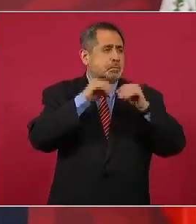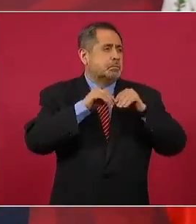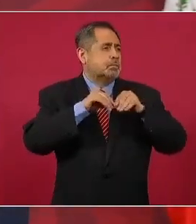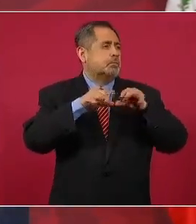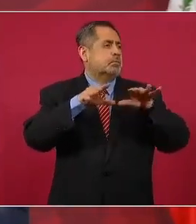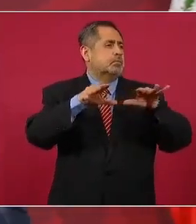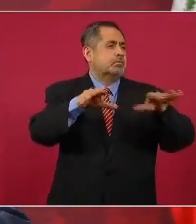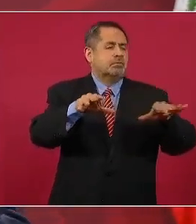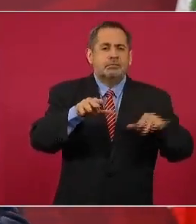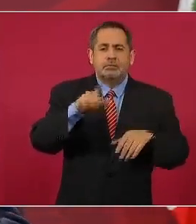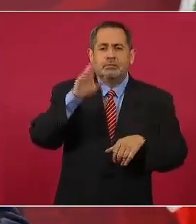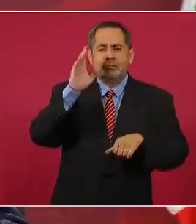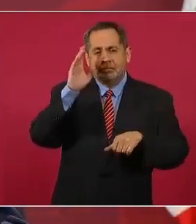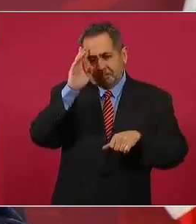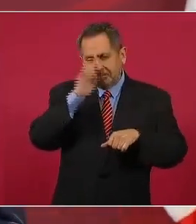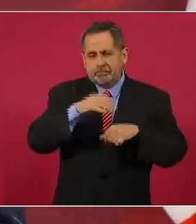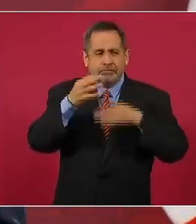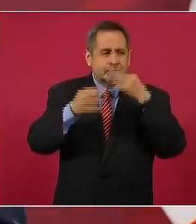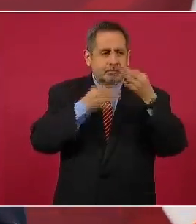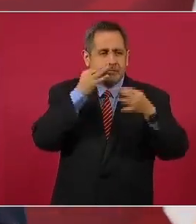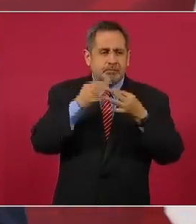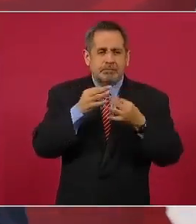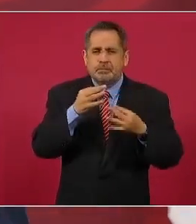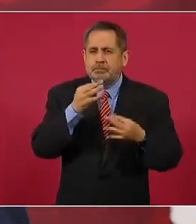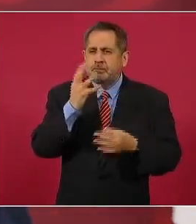y calor.